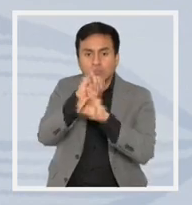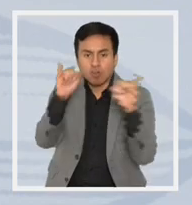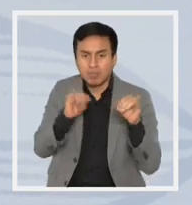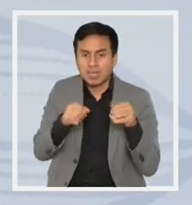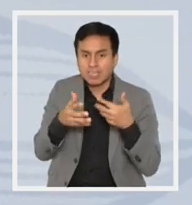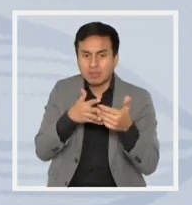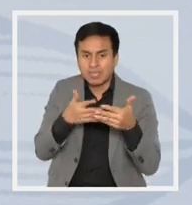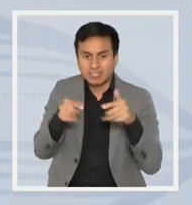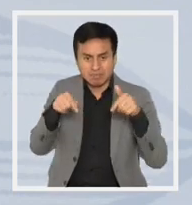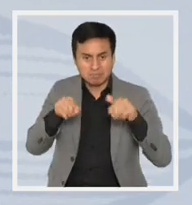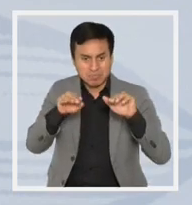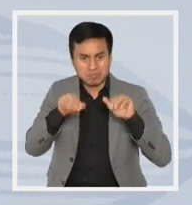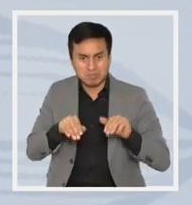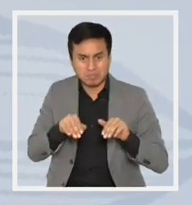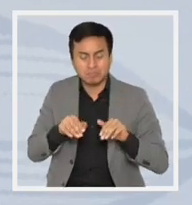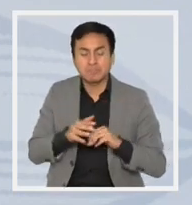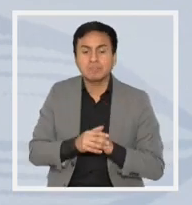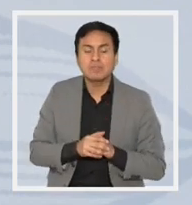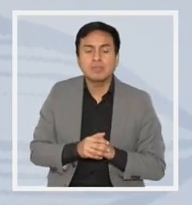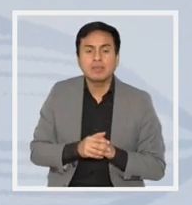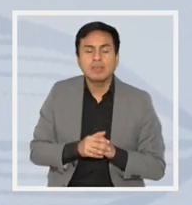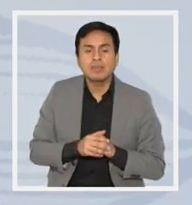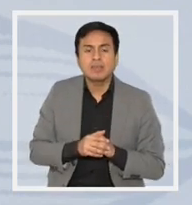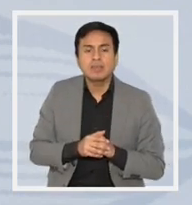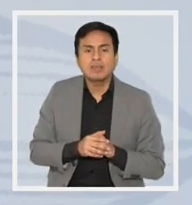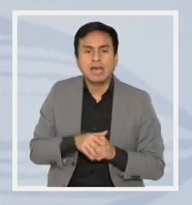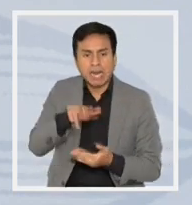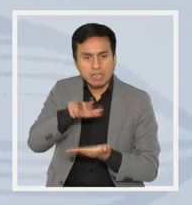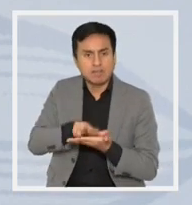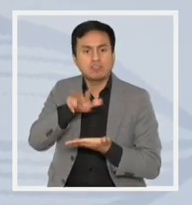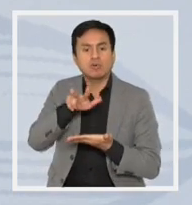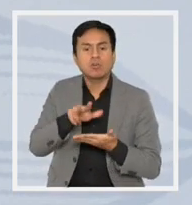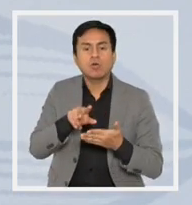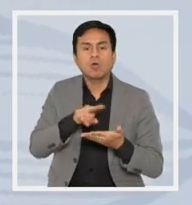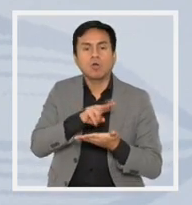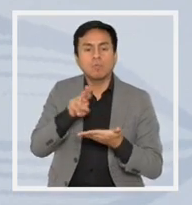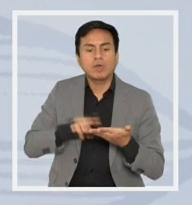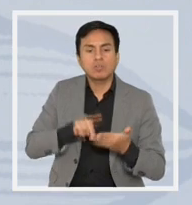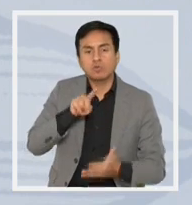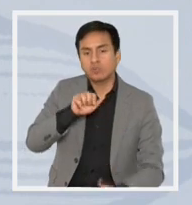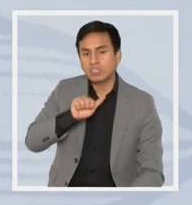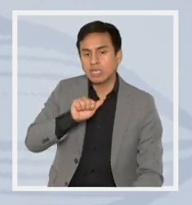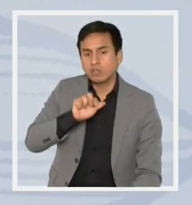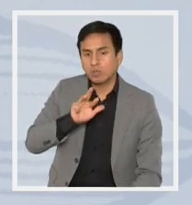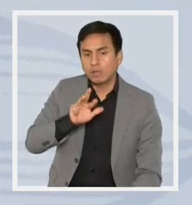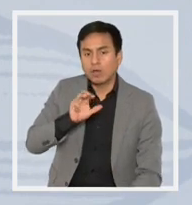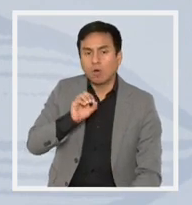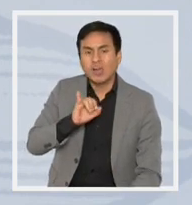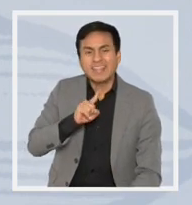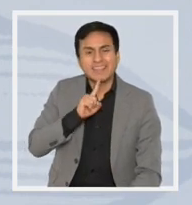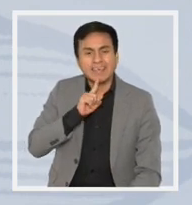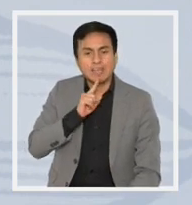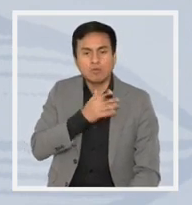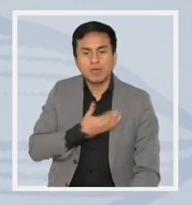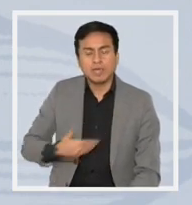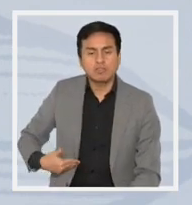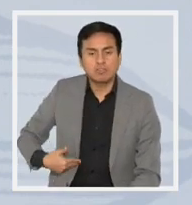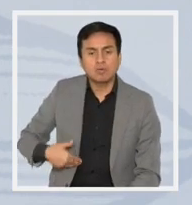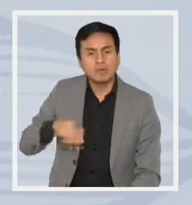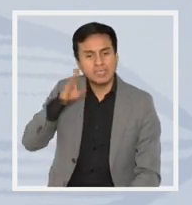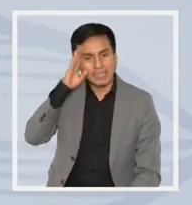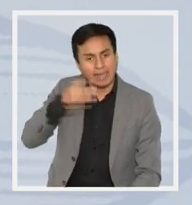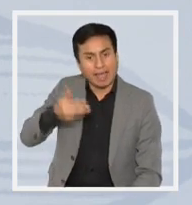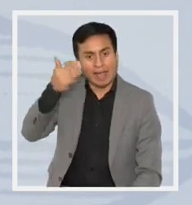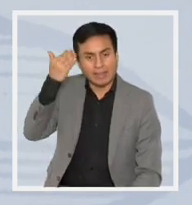naturaleza, y la ratificación del convenio 169 de la OIT durante el gobierno de la presidenta